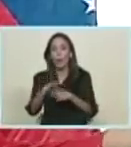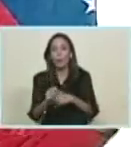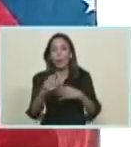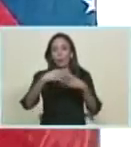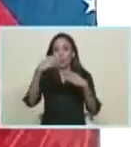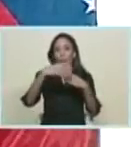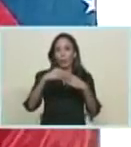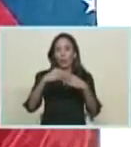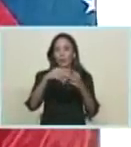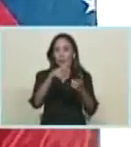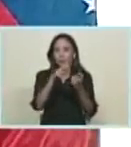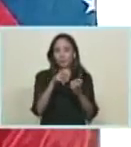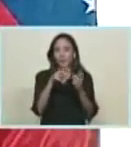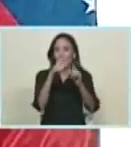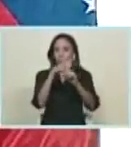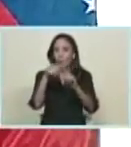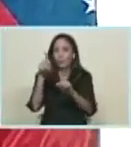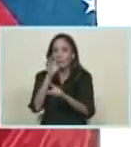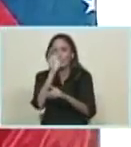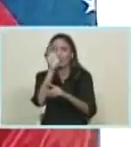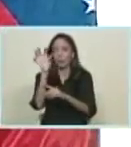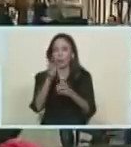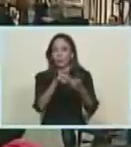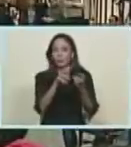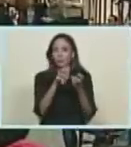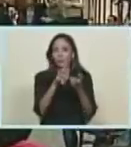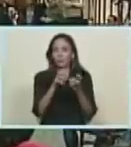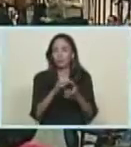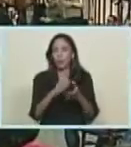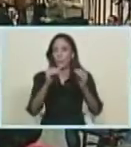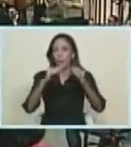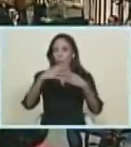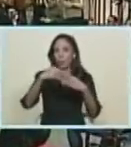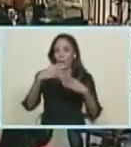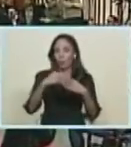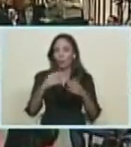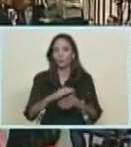traer todo lo que había que traer y además le